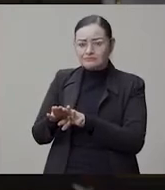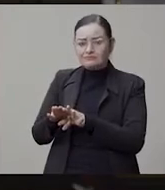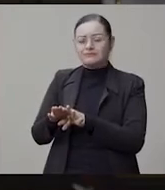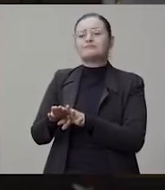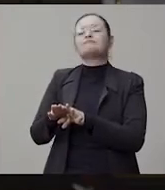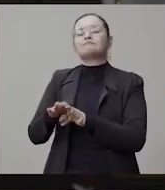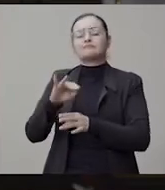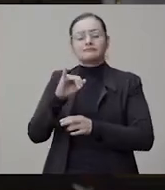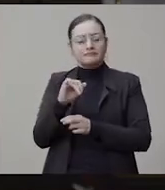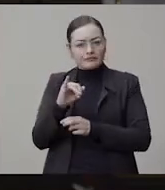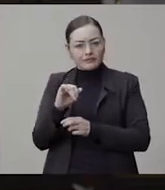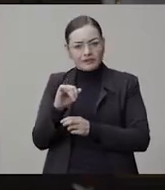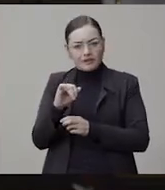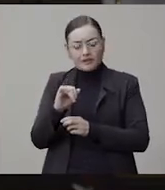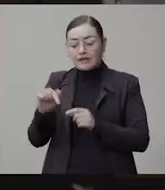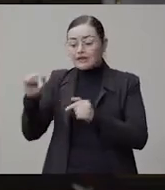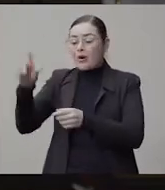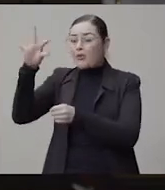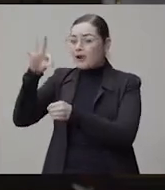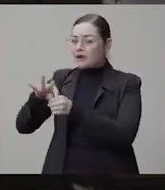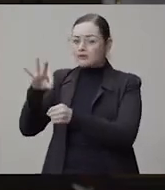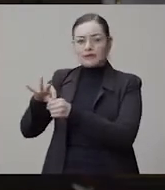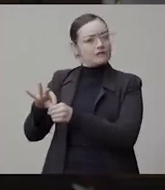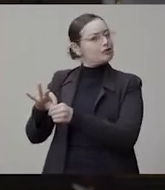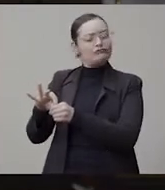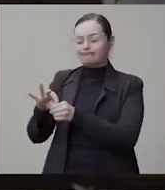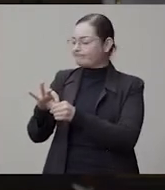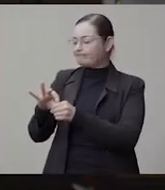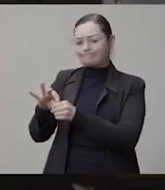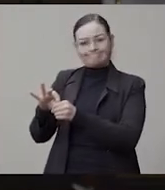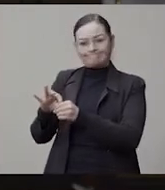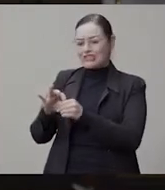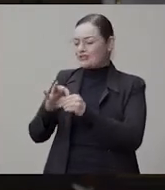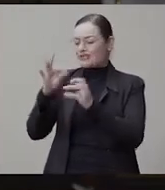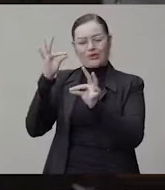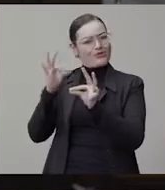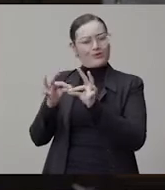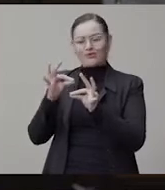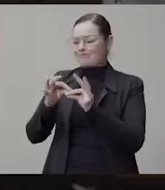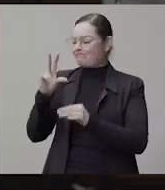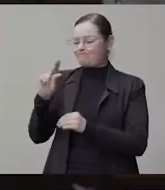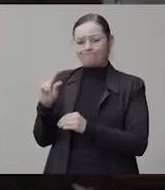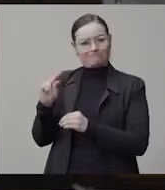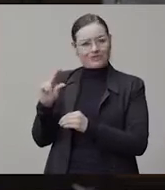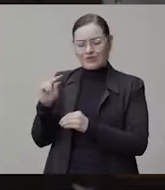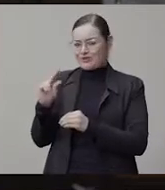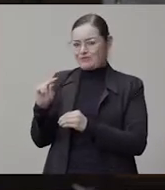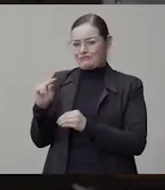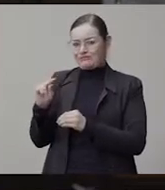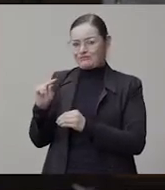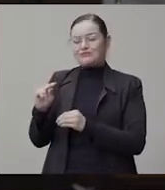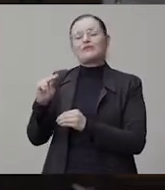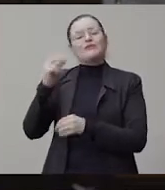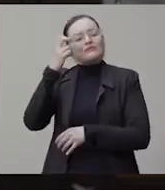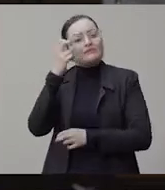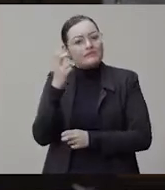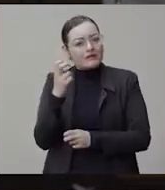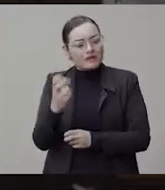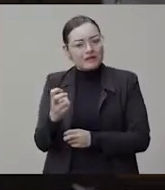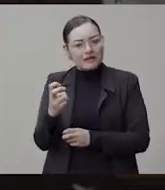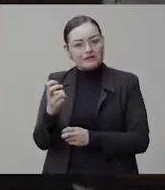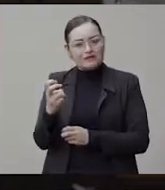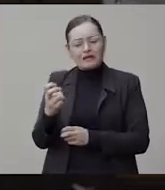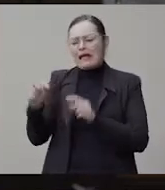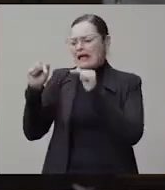por cierto es de señalarse que dicha votación no cumplió con los requisitos legales necesarios dejando en